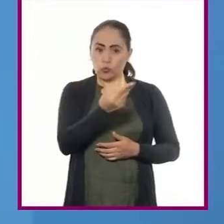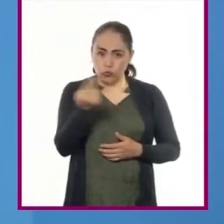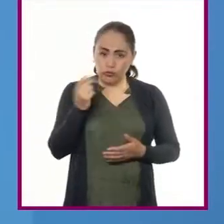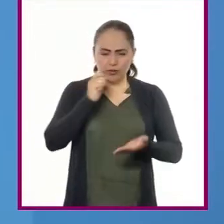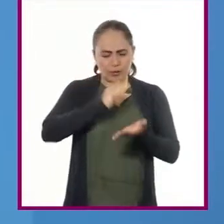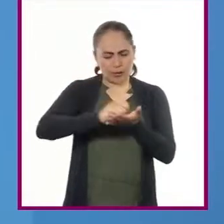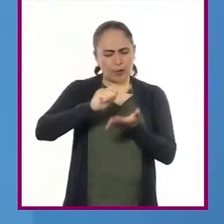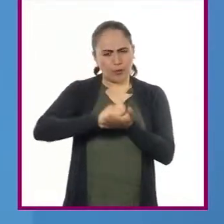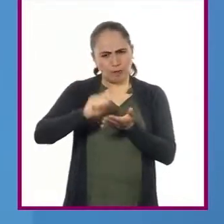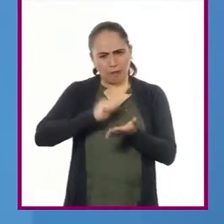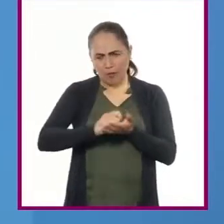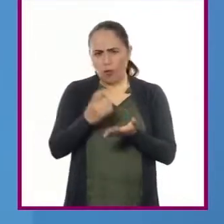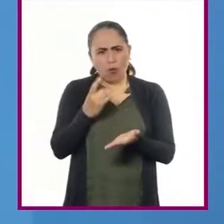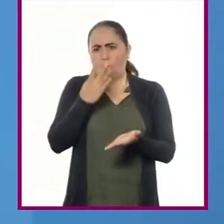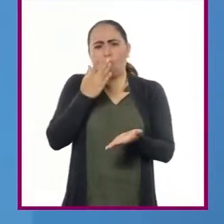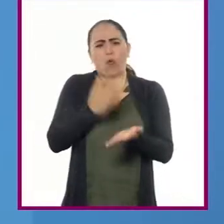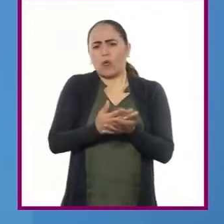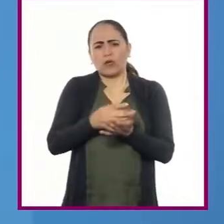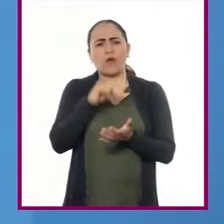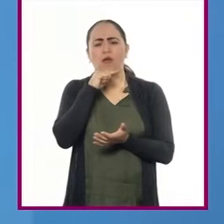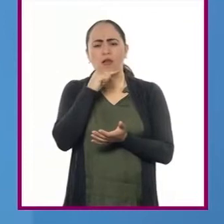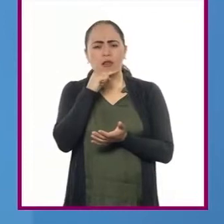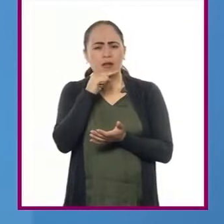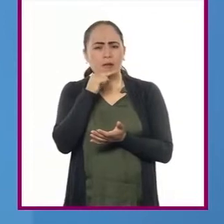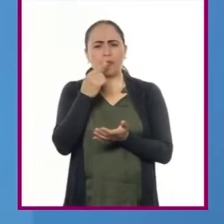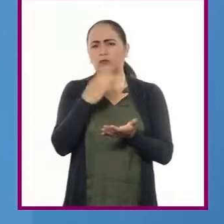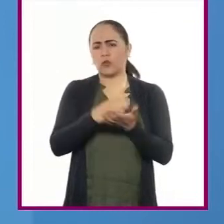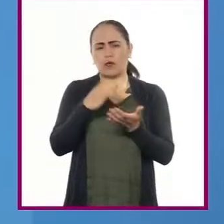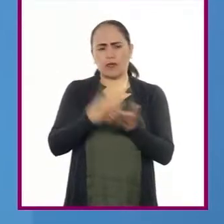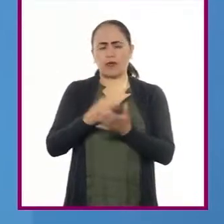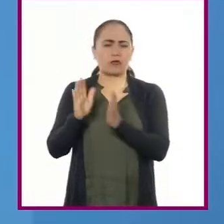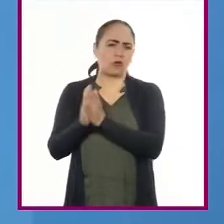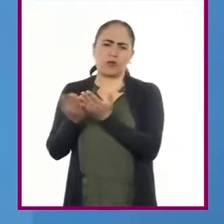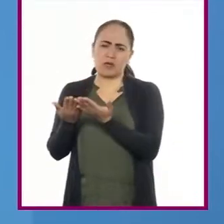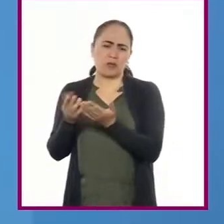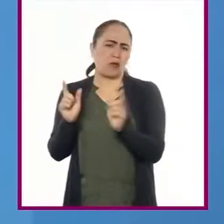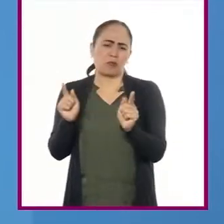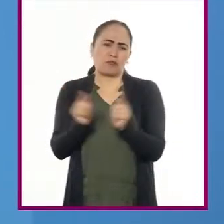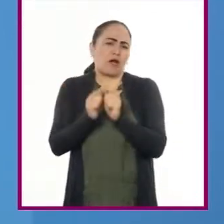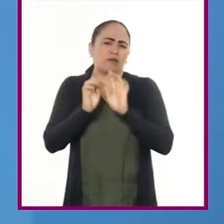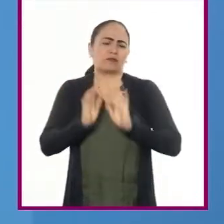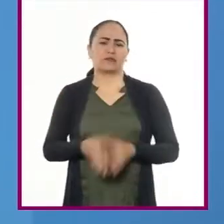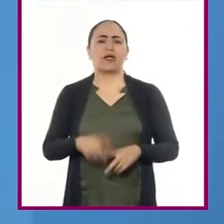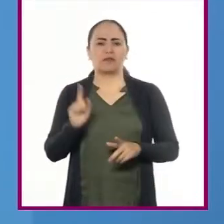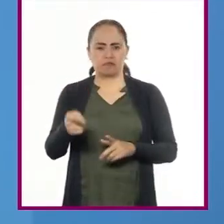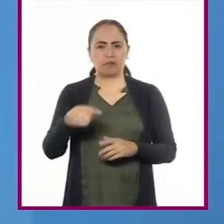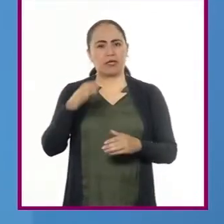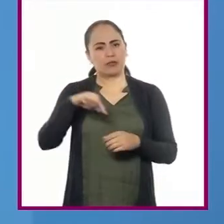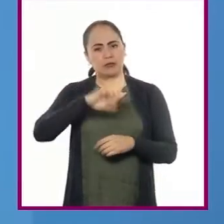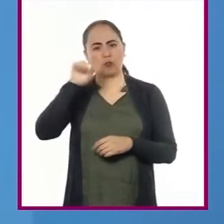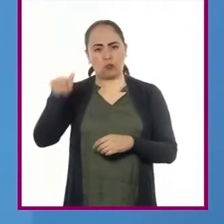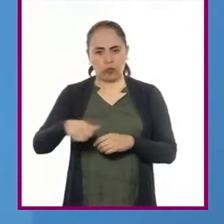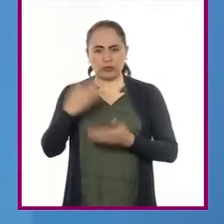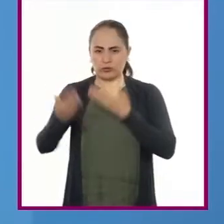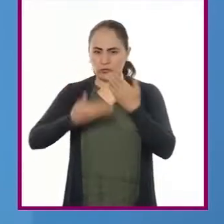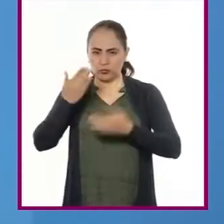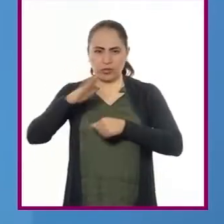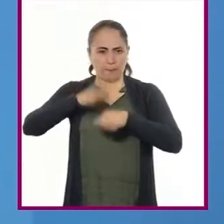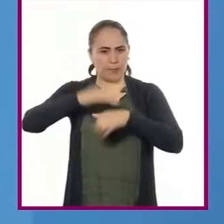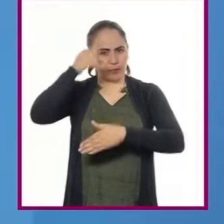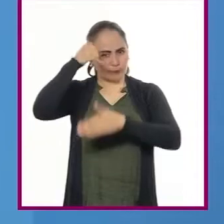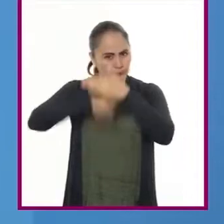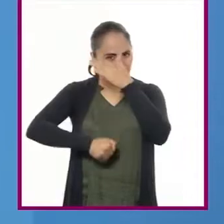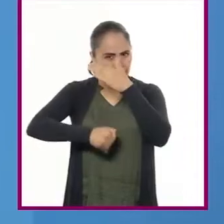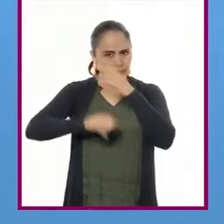anotaciones solo necesitan lápiz o bolígrafo, cuaderno y su libro de texto para profundizar y ampliar sus